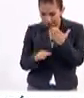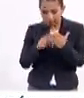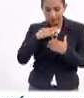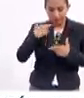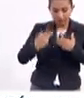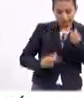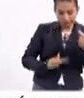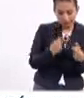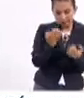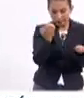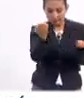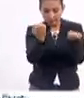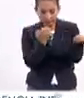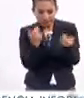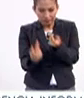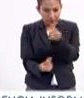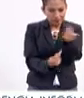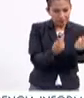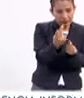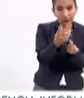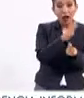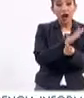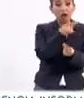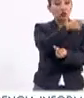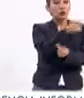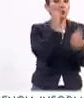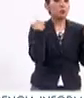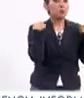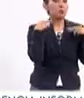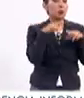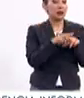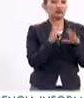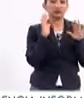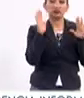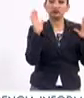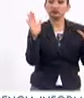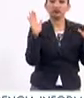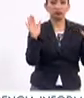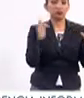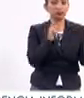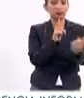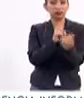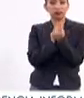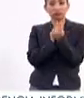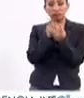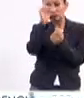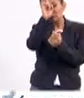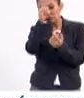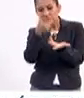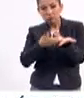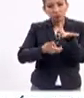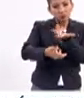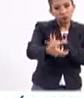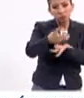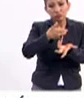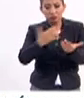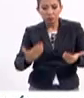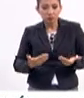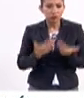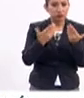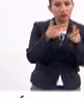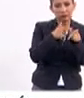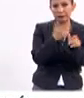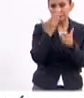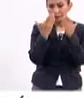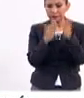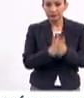contestan ejercicios, hacen preguntas y hay un docente maravilloso que los orienta, retroalimenta, motiva a